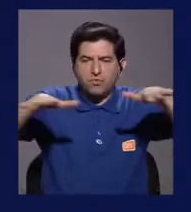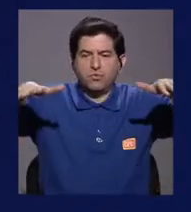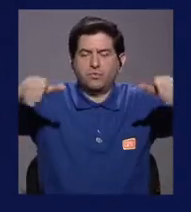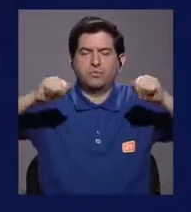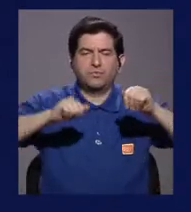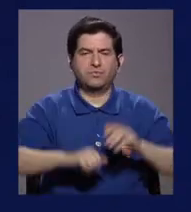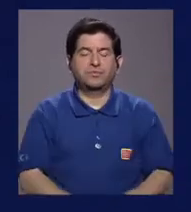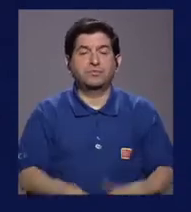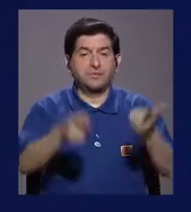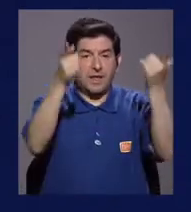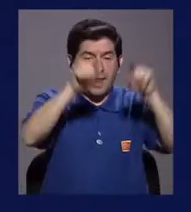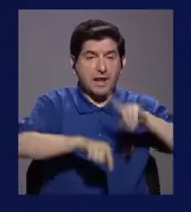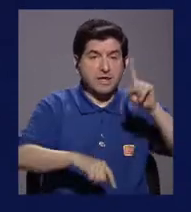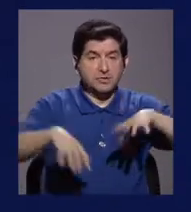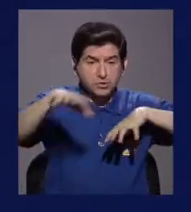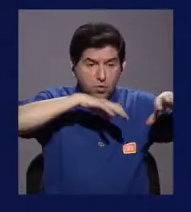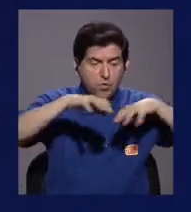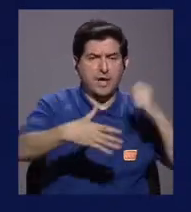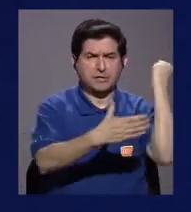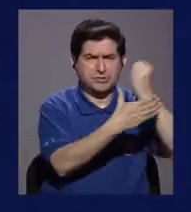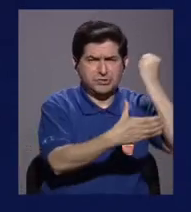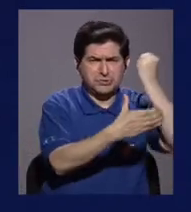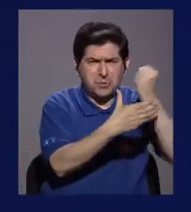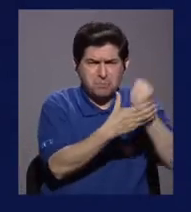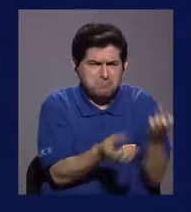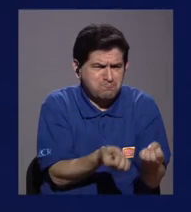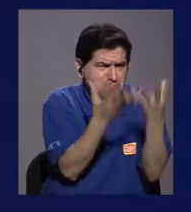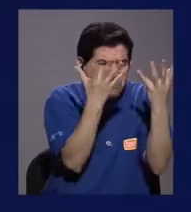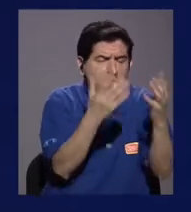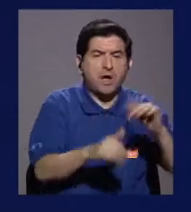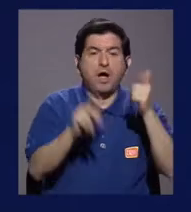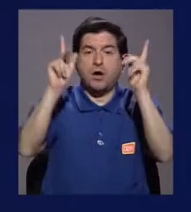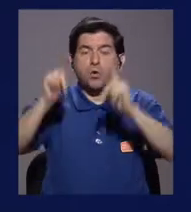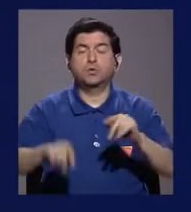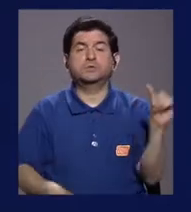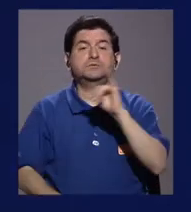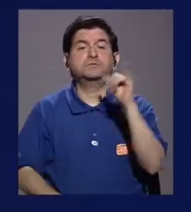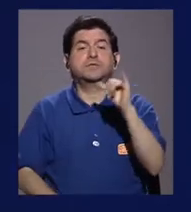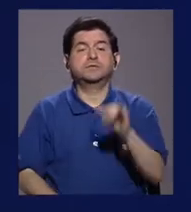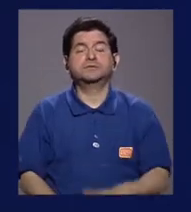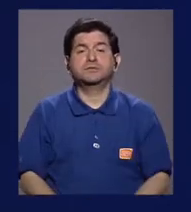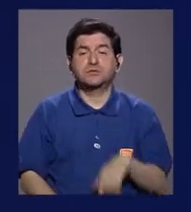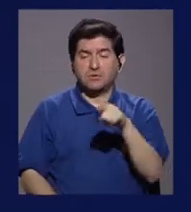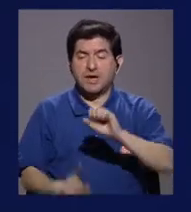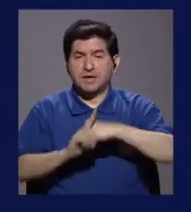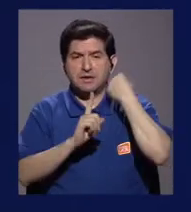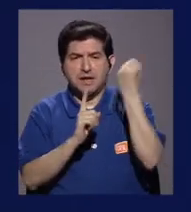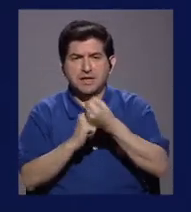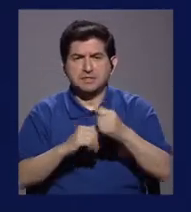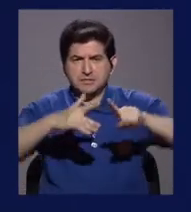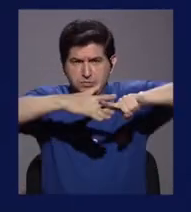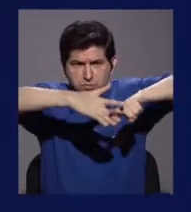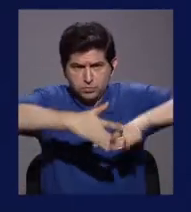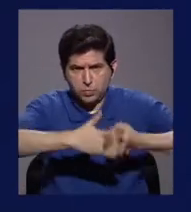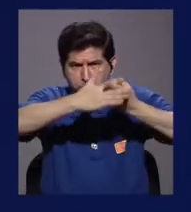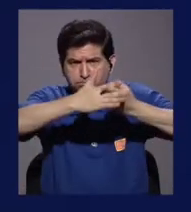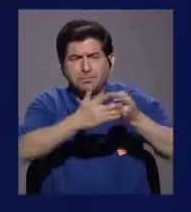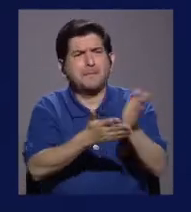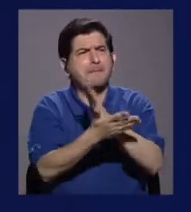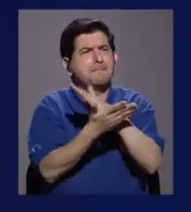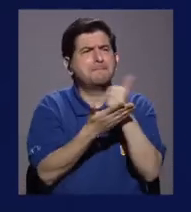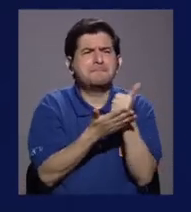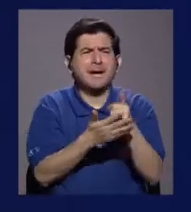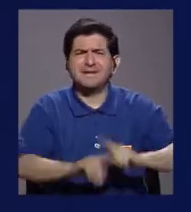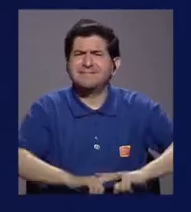donde el hecho de que hay un evento de asesinato en masa instigó a otras personas a que lo puedan originar esto